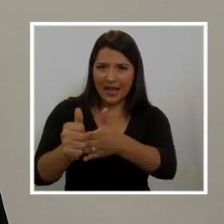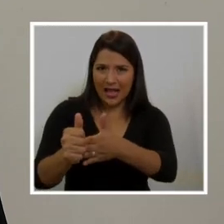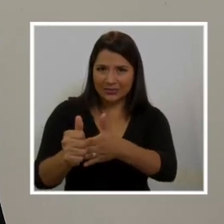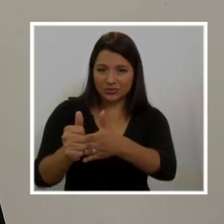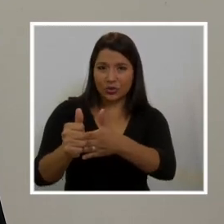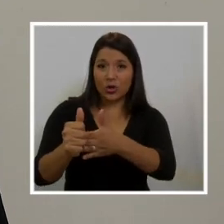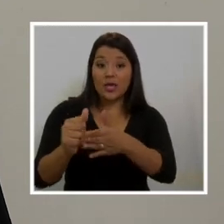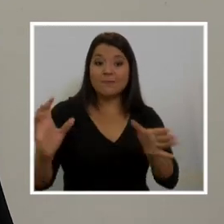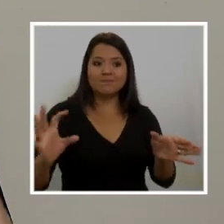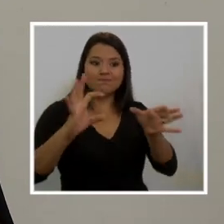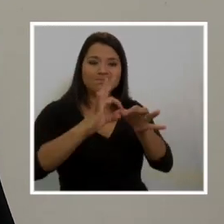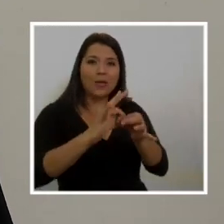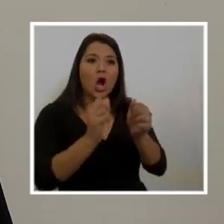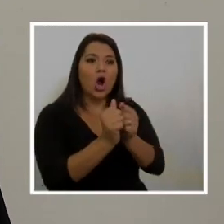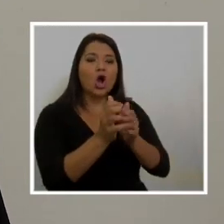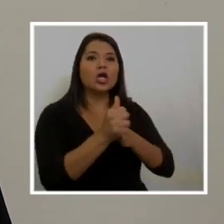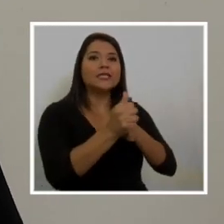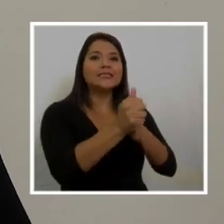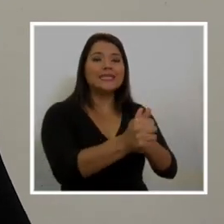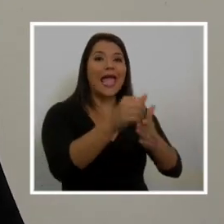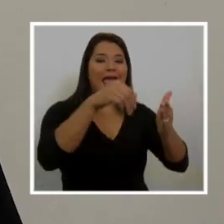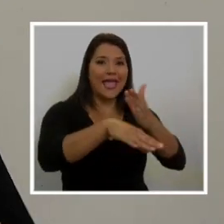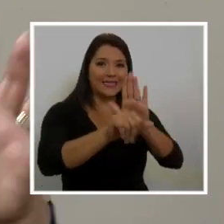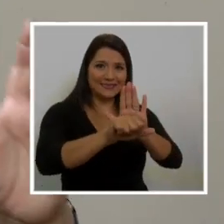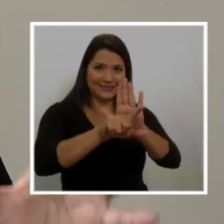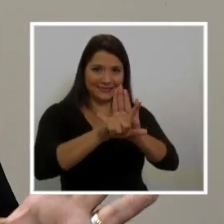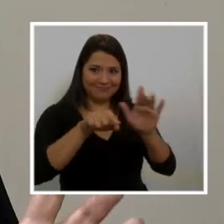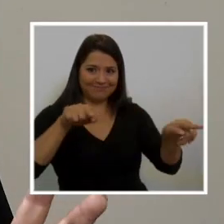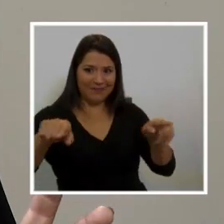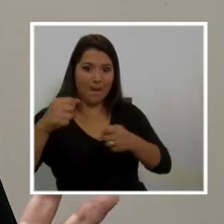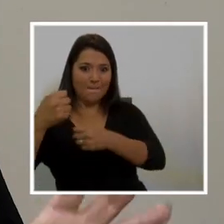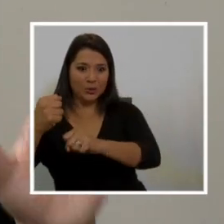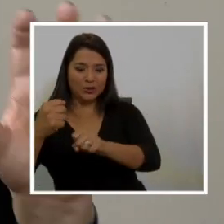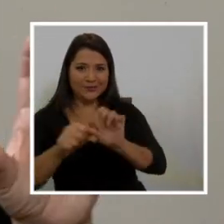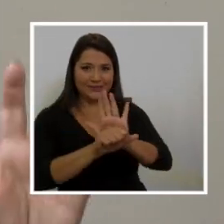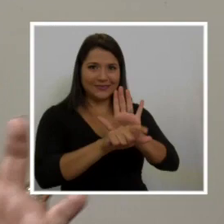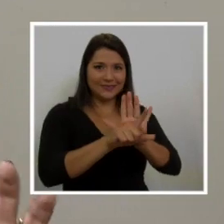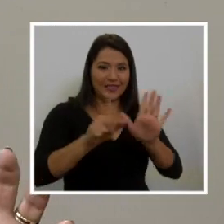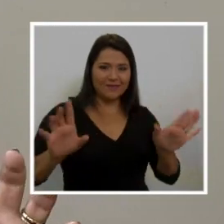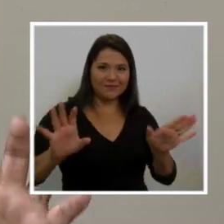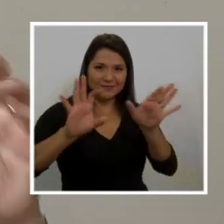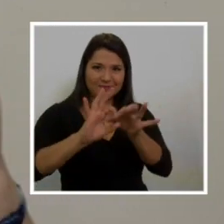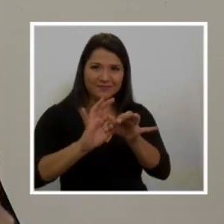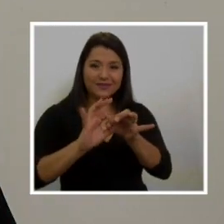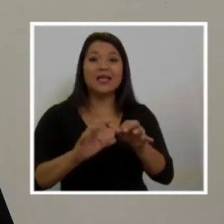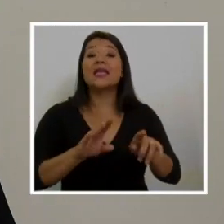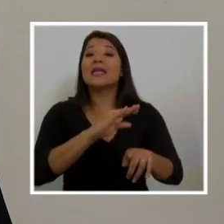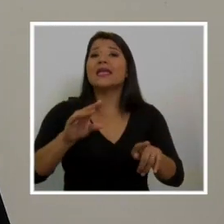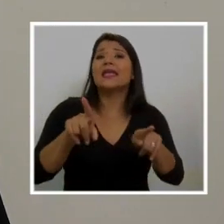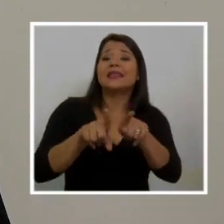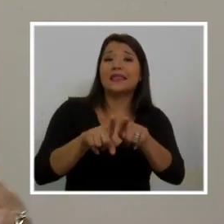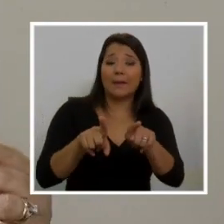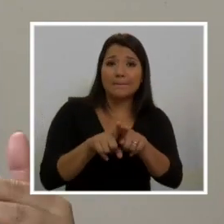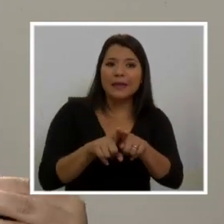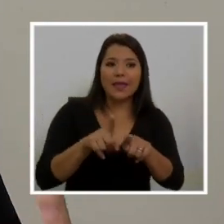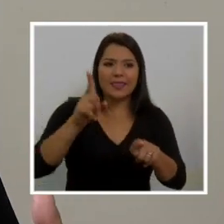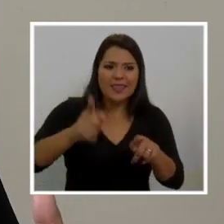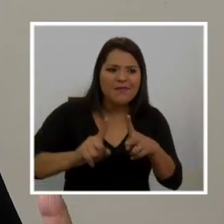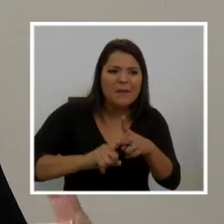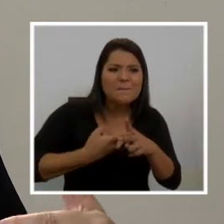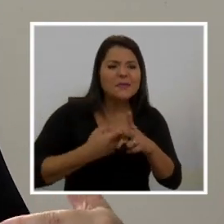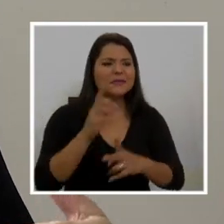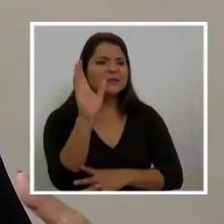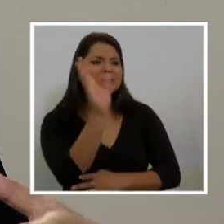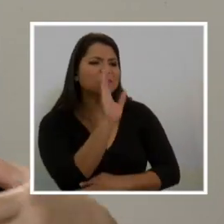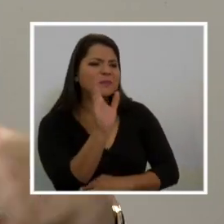Asamblea Legislativa y además también ahorita rompen los fuegos electorales dentro de los partidos políticos para definir quiénes